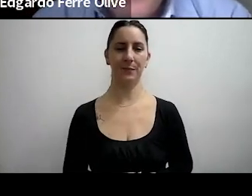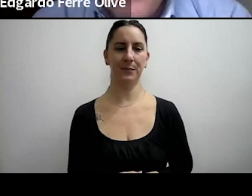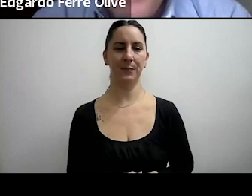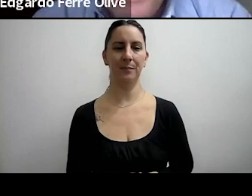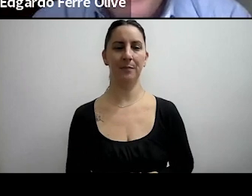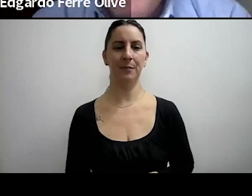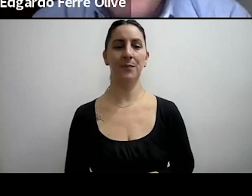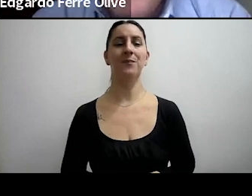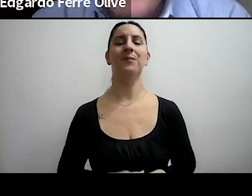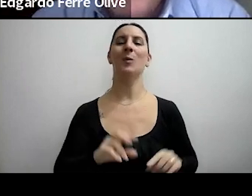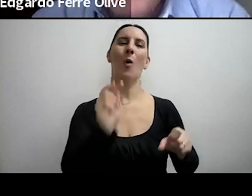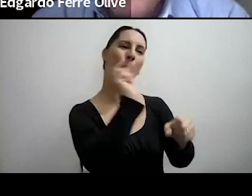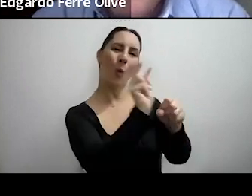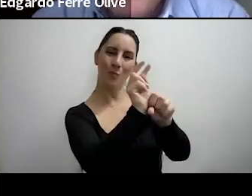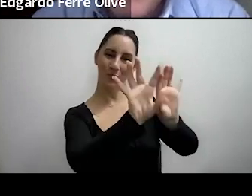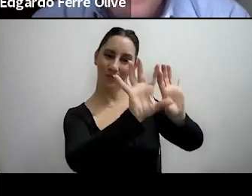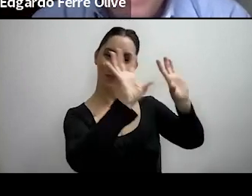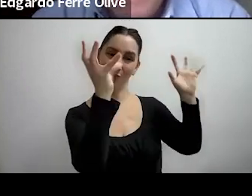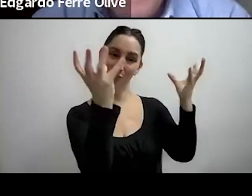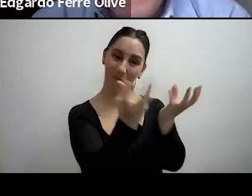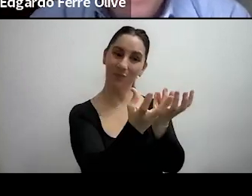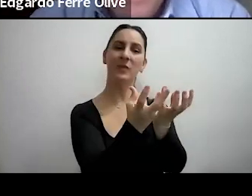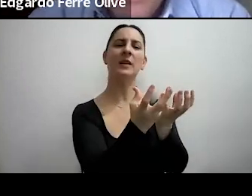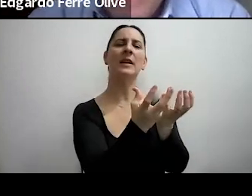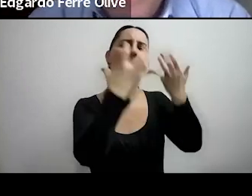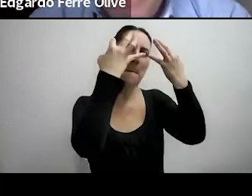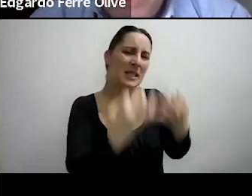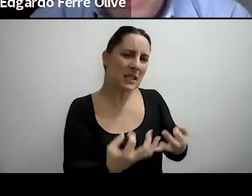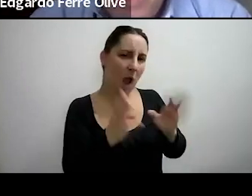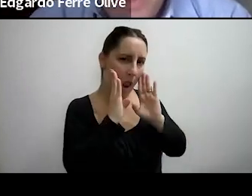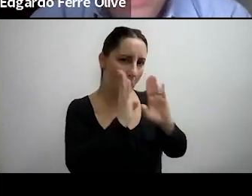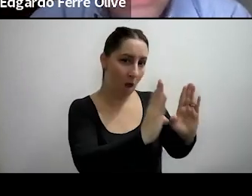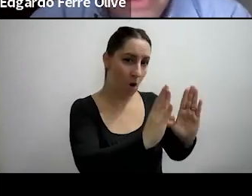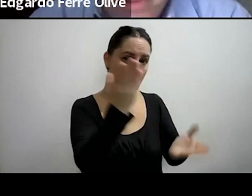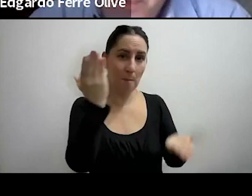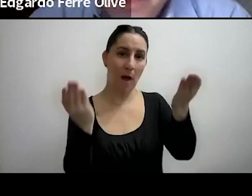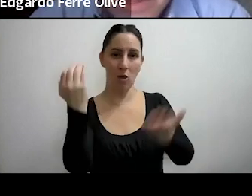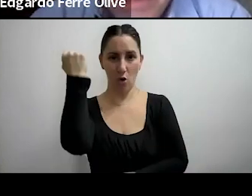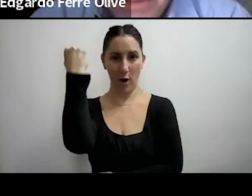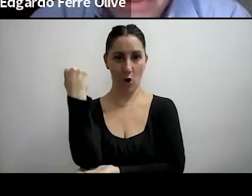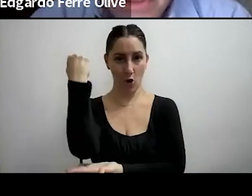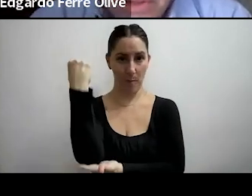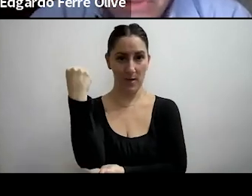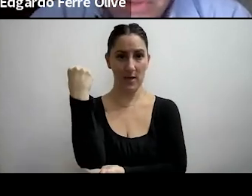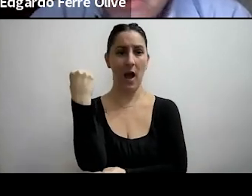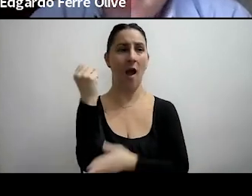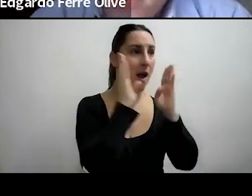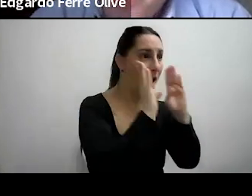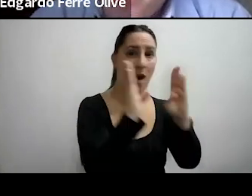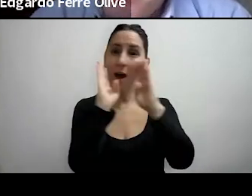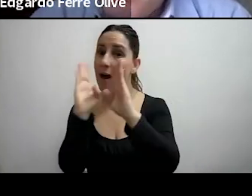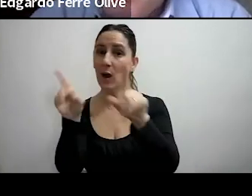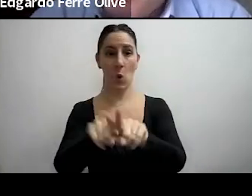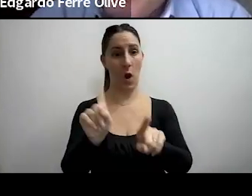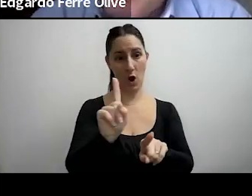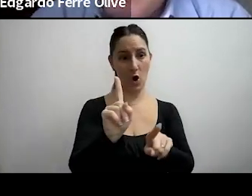la ecología va a tener un tratamiento particular con respecto a la economía. No es el mismo tratamiento los ciclos económicos